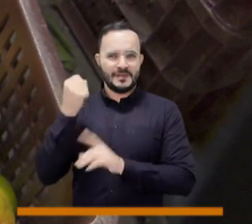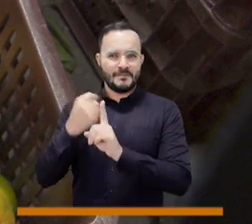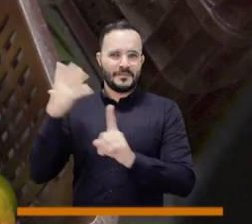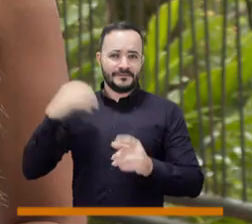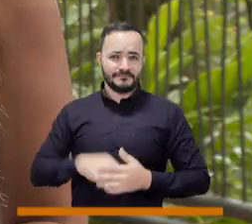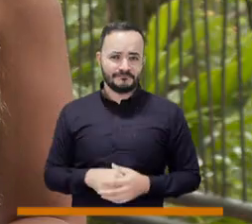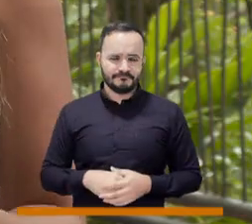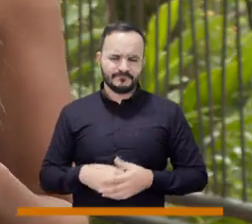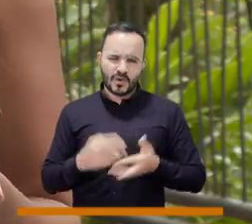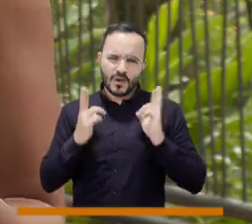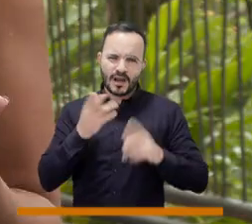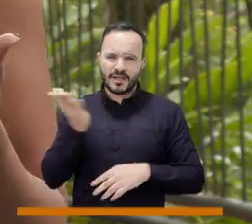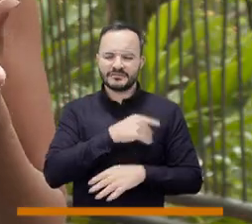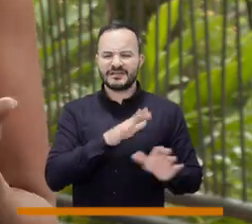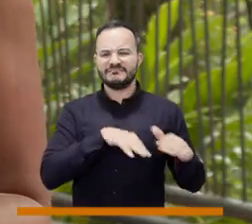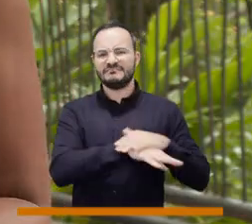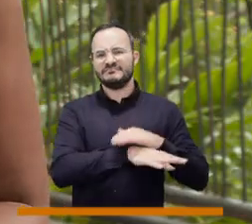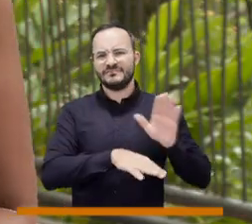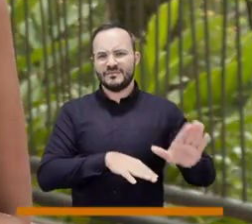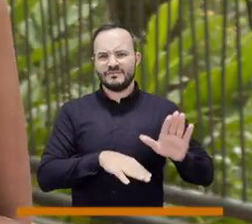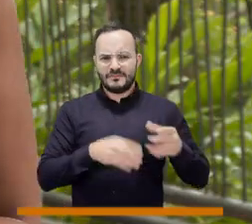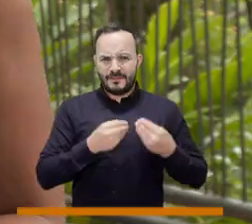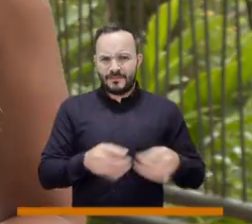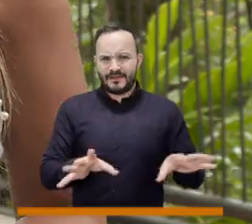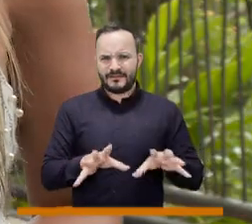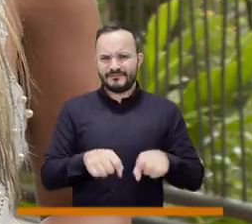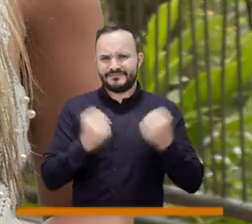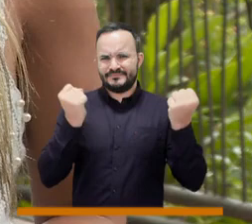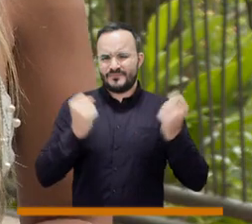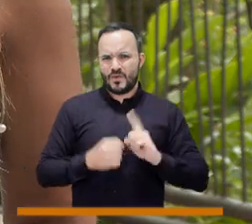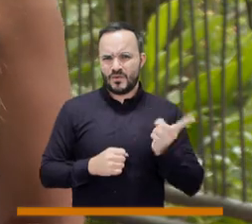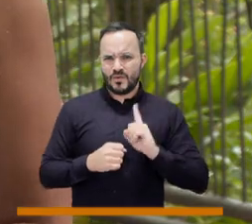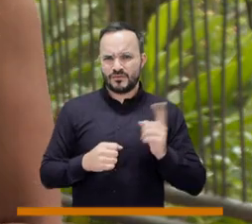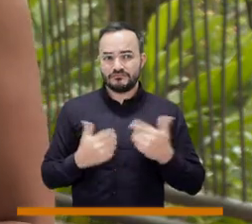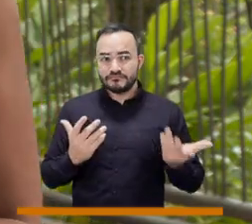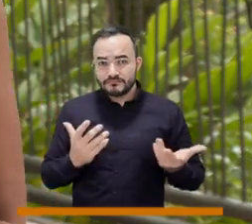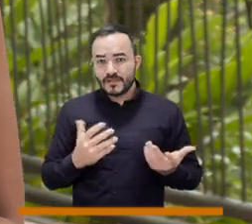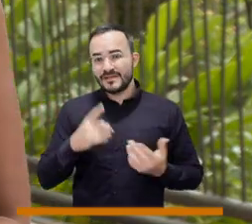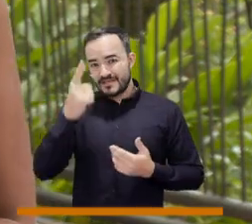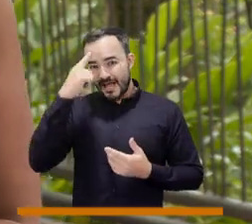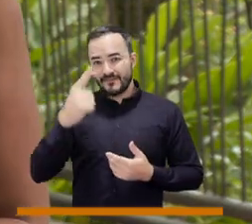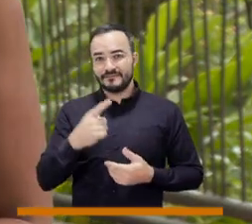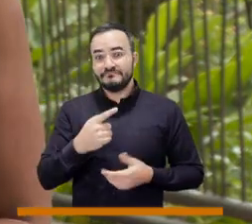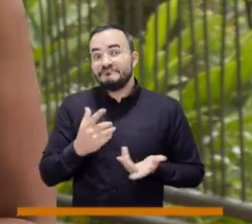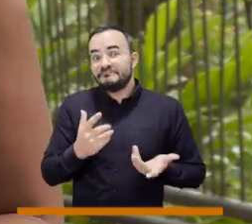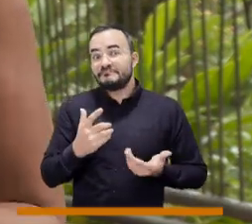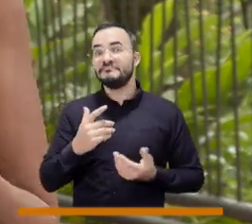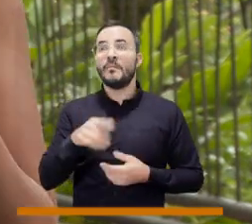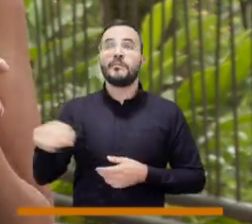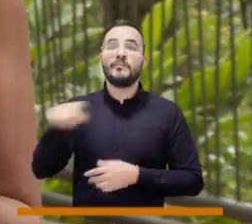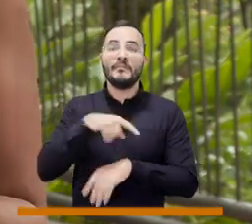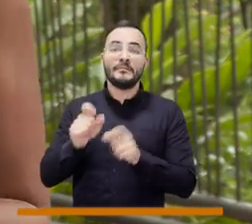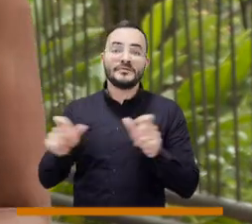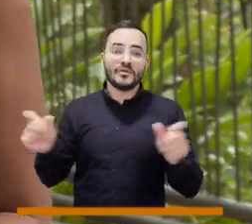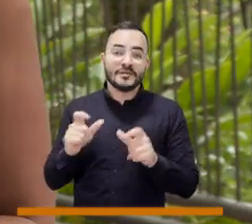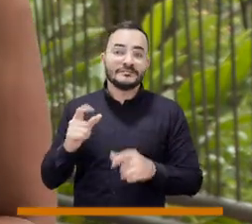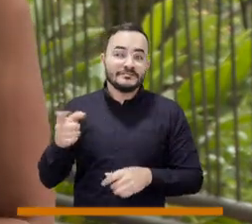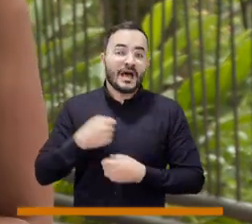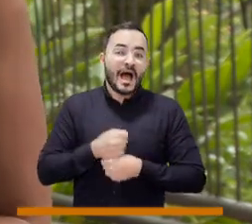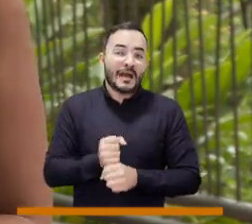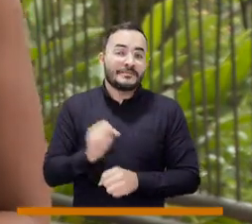en nuestro país. Tratemos de que esa comida no se dañe en nuestra casa. Y como dicen nuestras mamás, si usted no lo